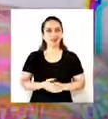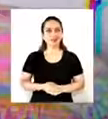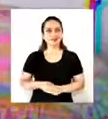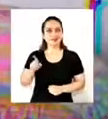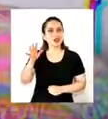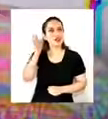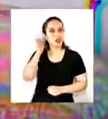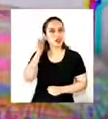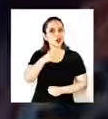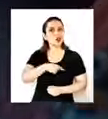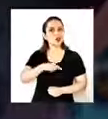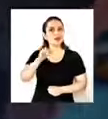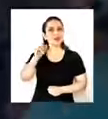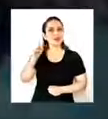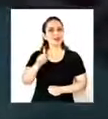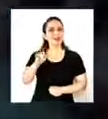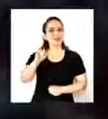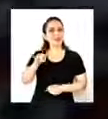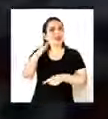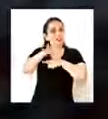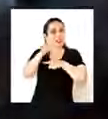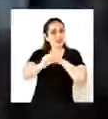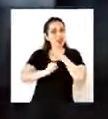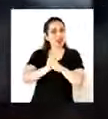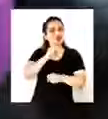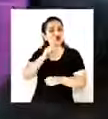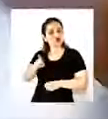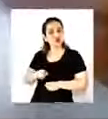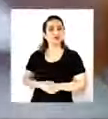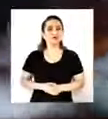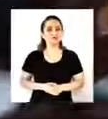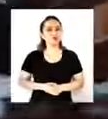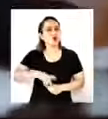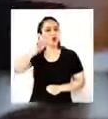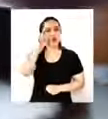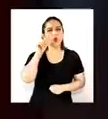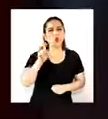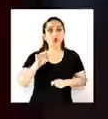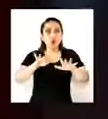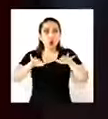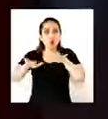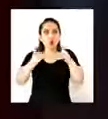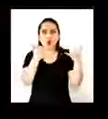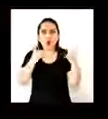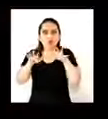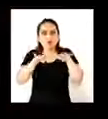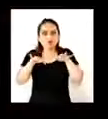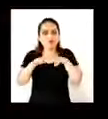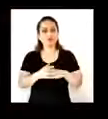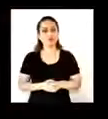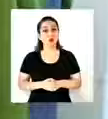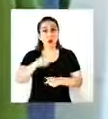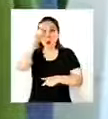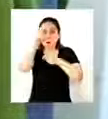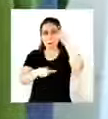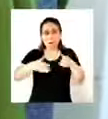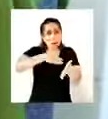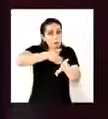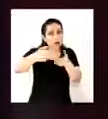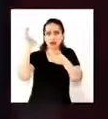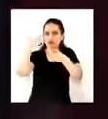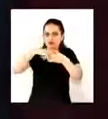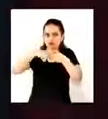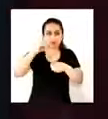La Izzy tiene 15 años, le encanta ser gamer, no tiene millones de